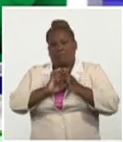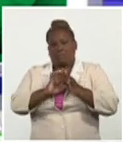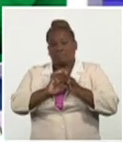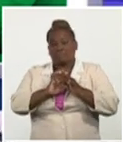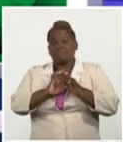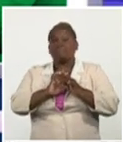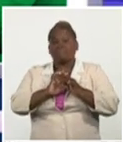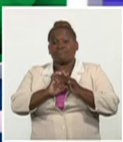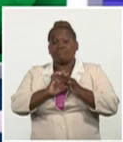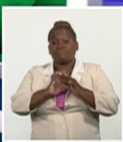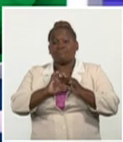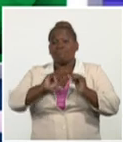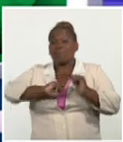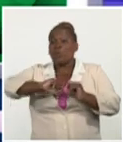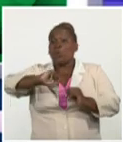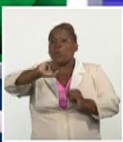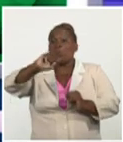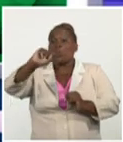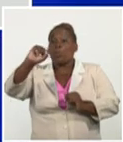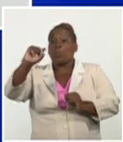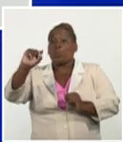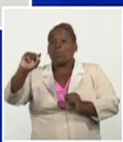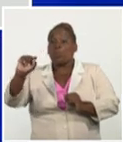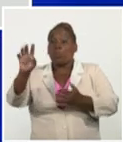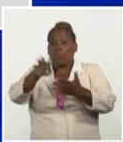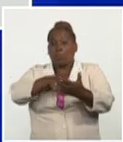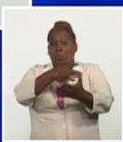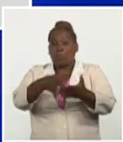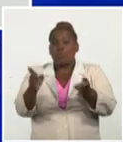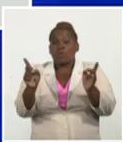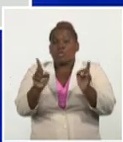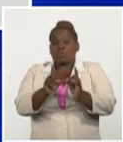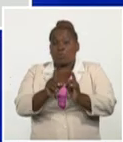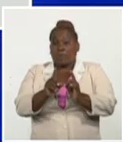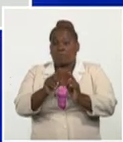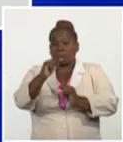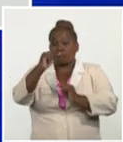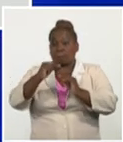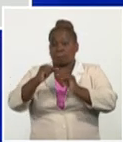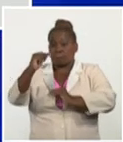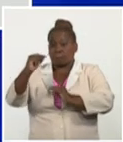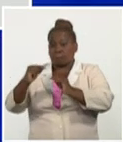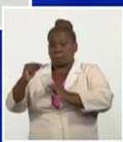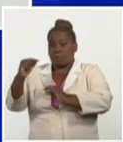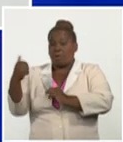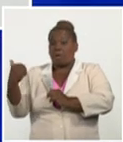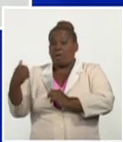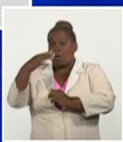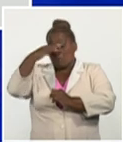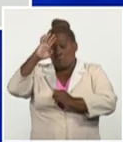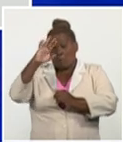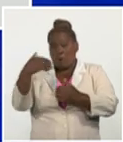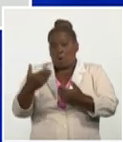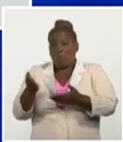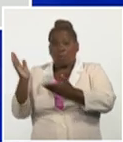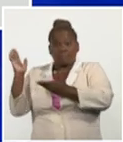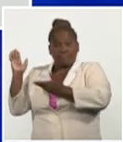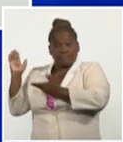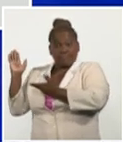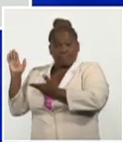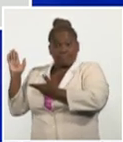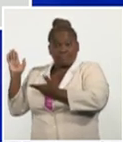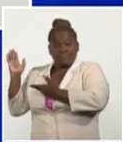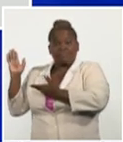resumen, el gráfico resumen del comportamiento de la pandemia en Cuba, ahí lo tienen. Ya